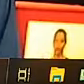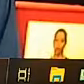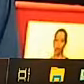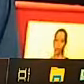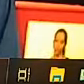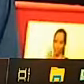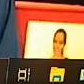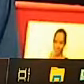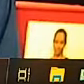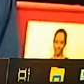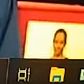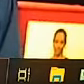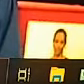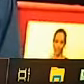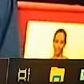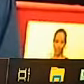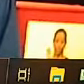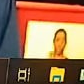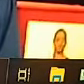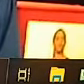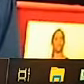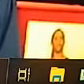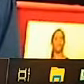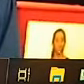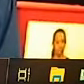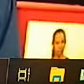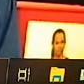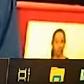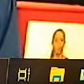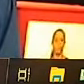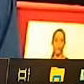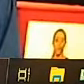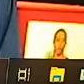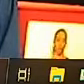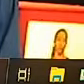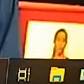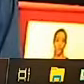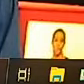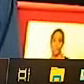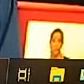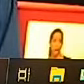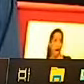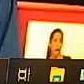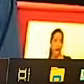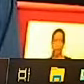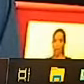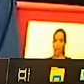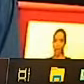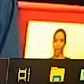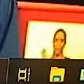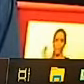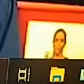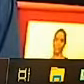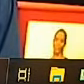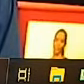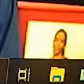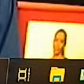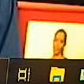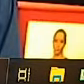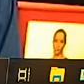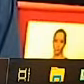con la defensa de esta patria y preparado para el terreno en que nos quieran ubicar los apátridas de la derecha. Señor Ugas.